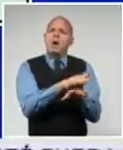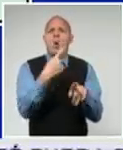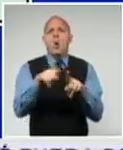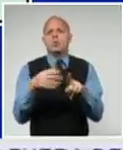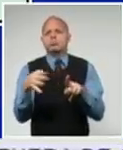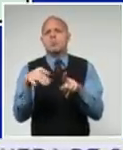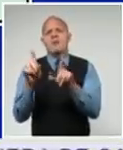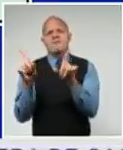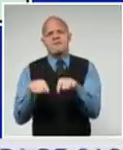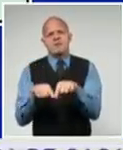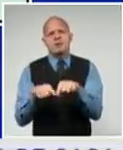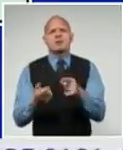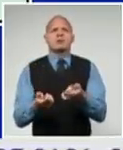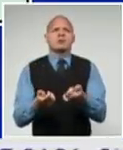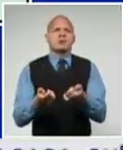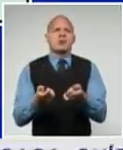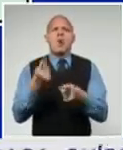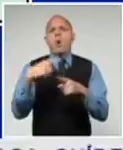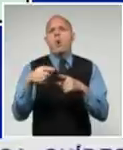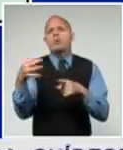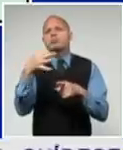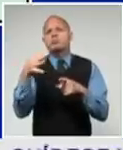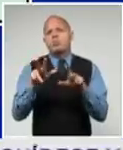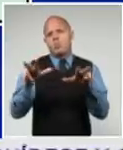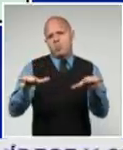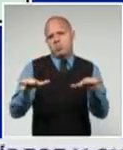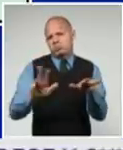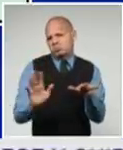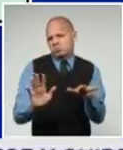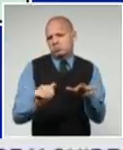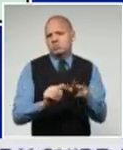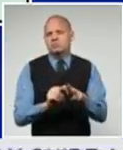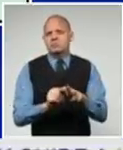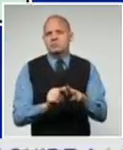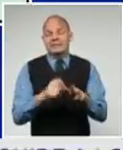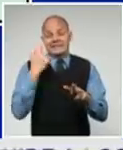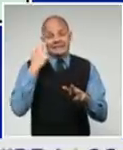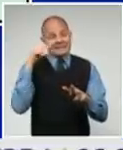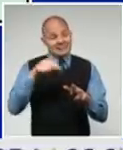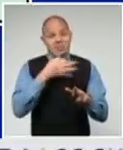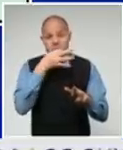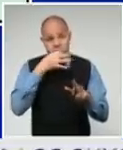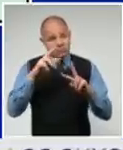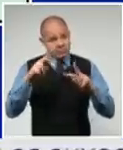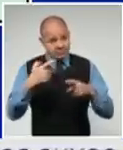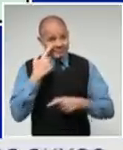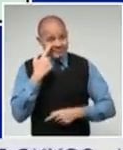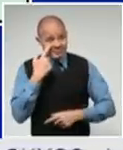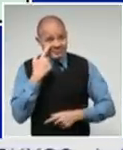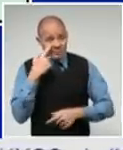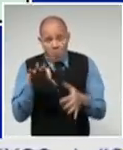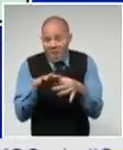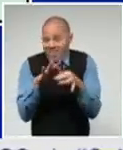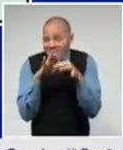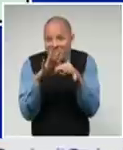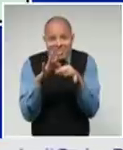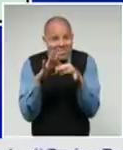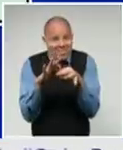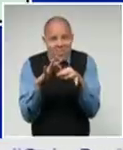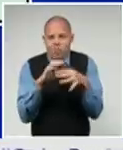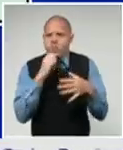Venezuela y hay un evento en Morón. Pero reitero, el número de mayor de